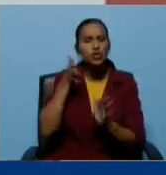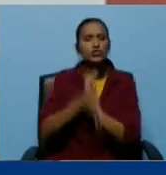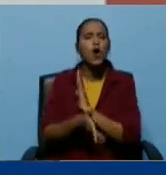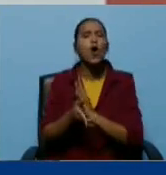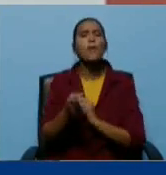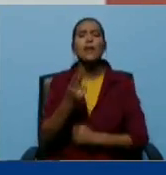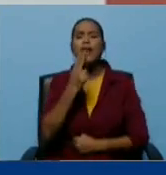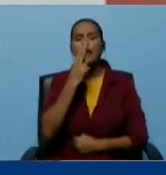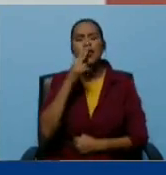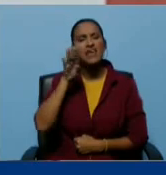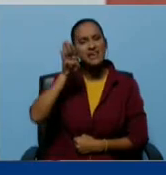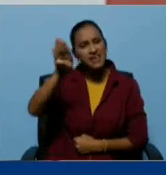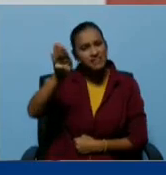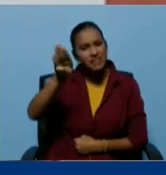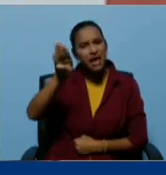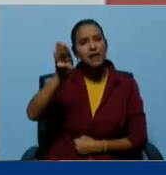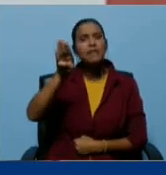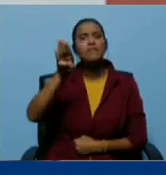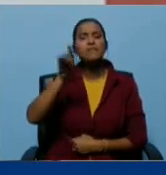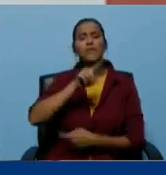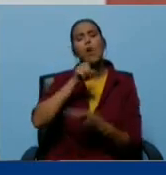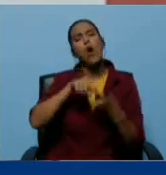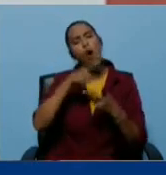de Mussolini, de Franco,